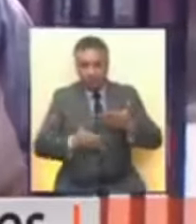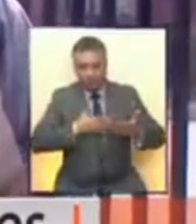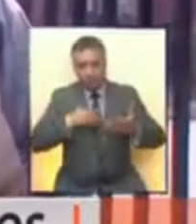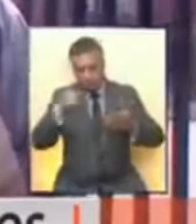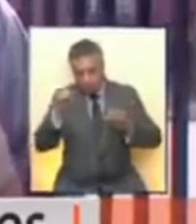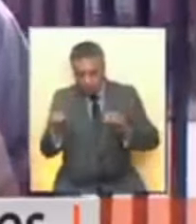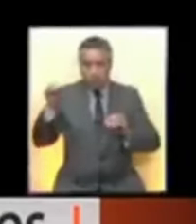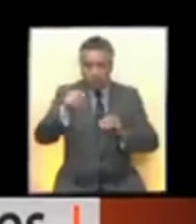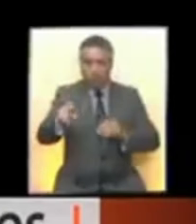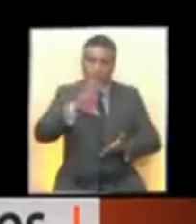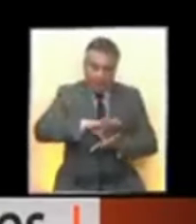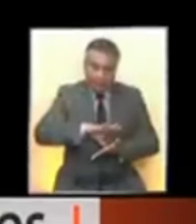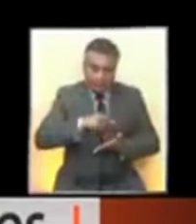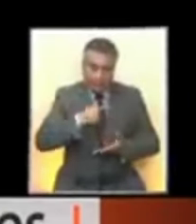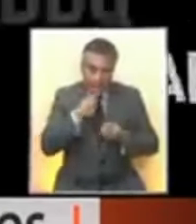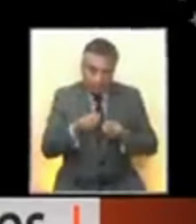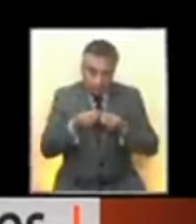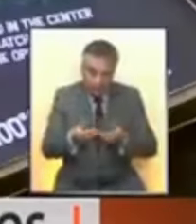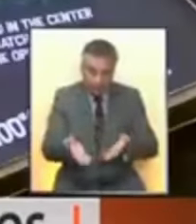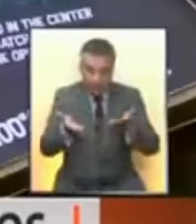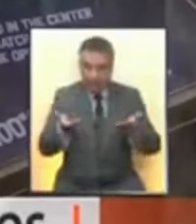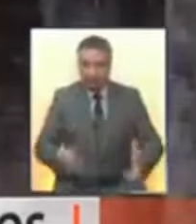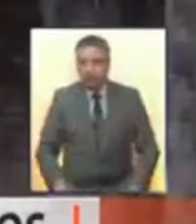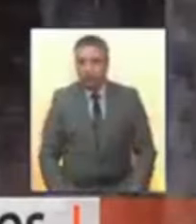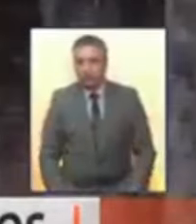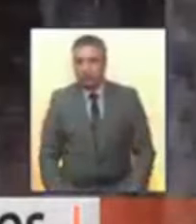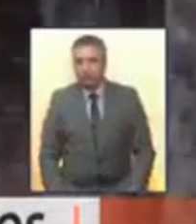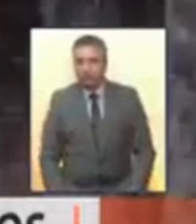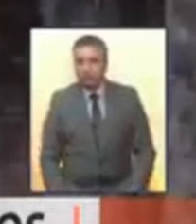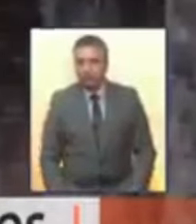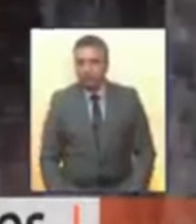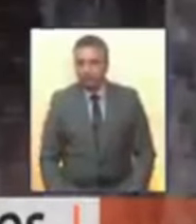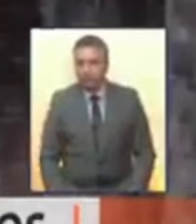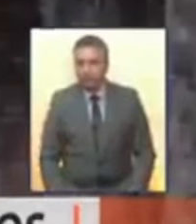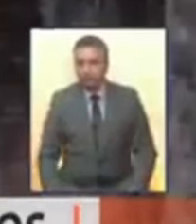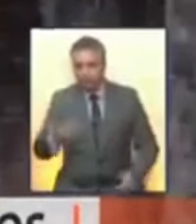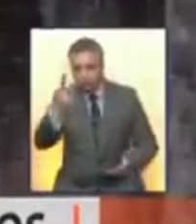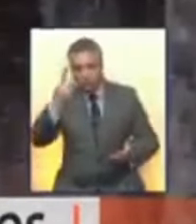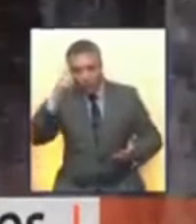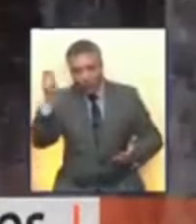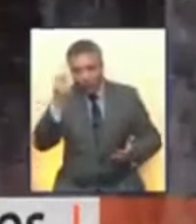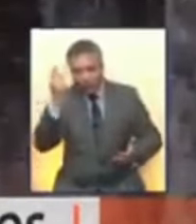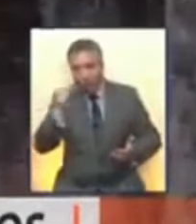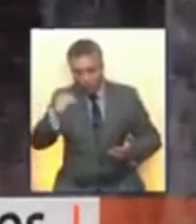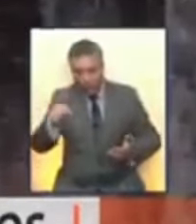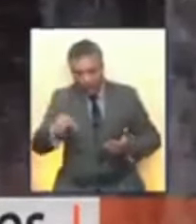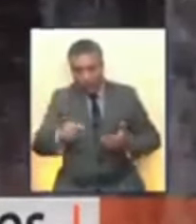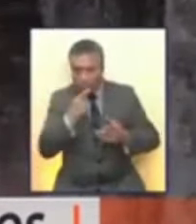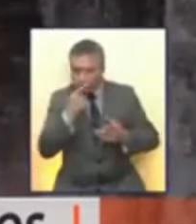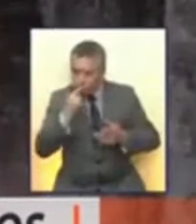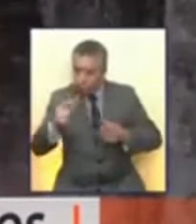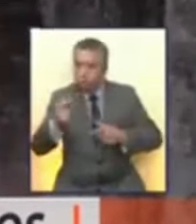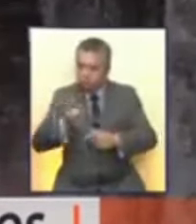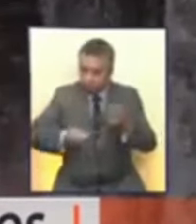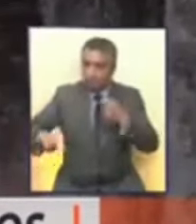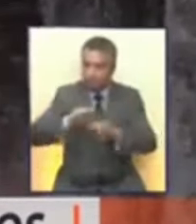arena para tu país. Pues. Pro BBQ. Dos son los inventos que tiene a puertas de ser